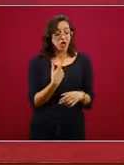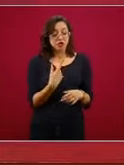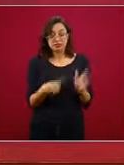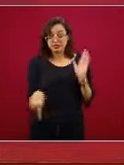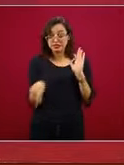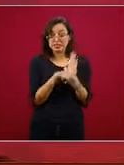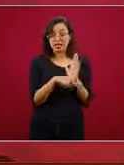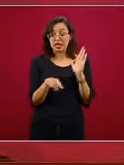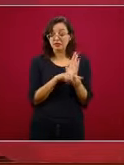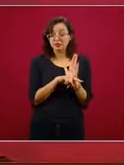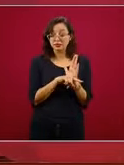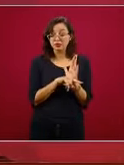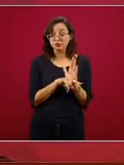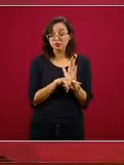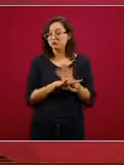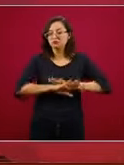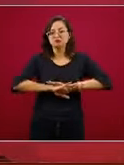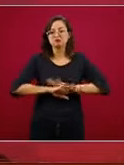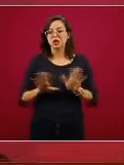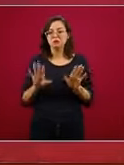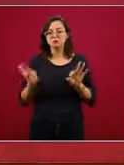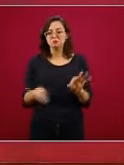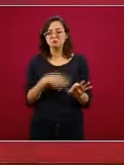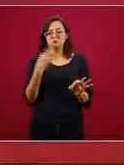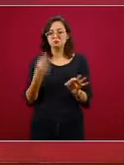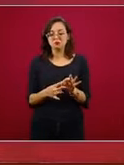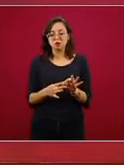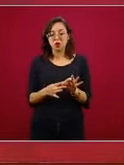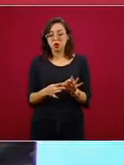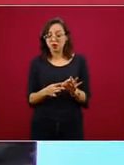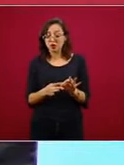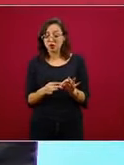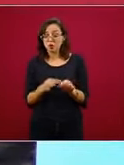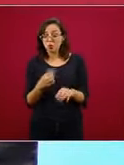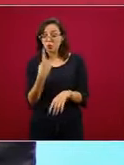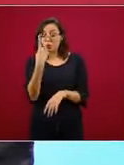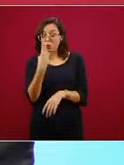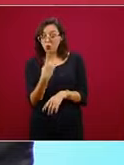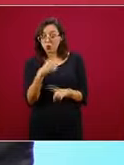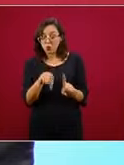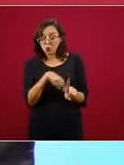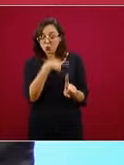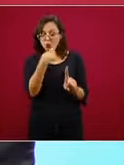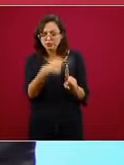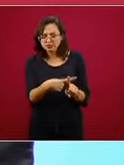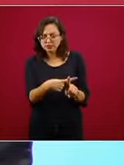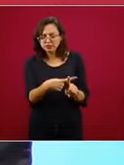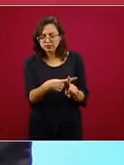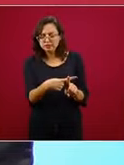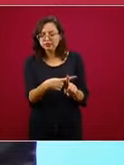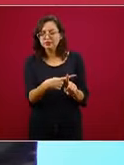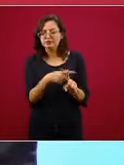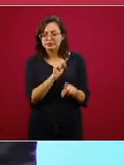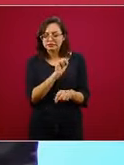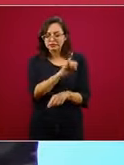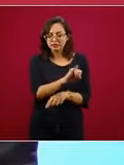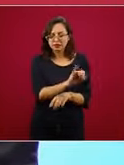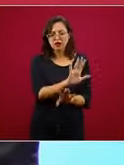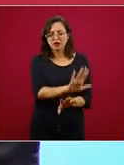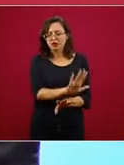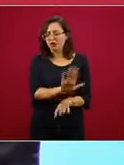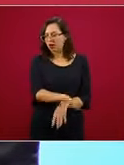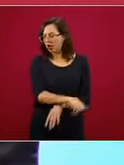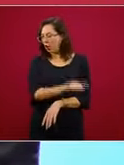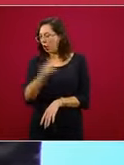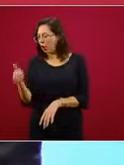negativo, ya no hay que hacer ninguna más prueba. Si sale positivo, con otra muestra en espejo, otra copia